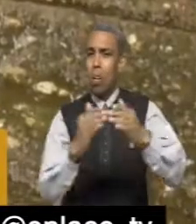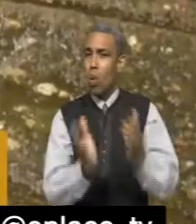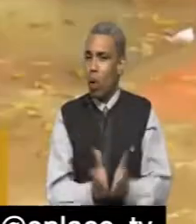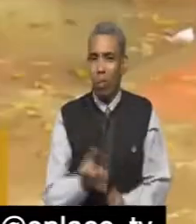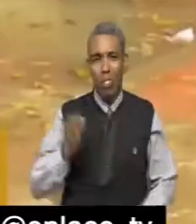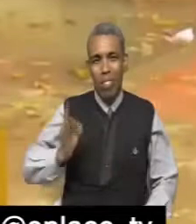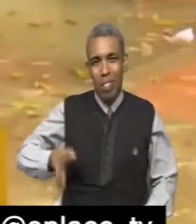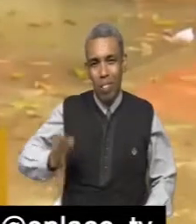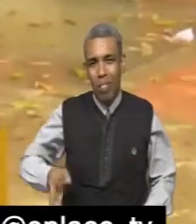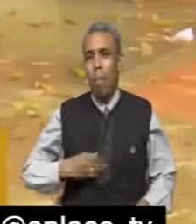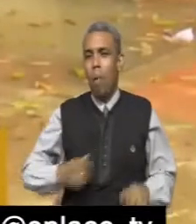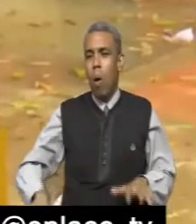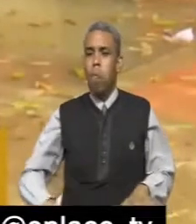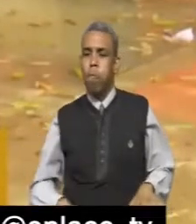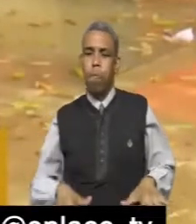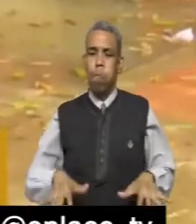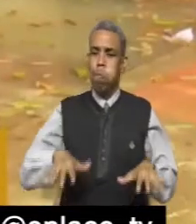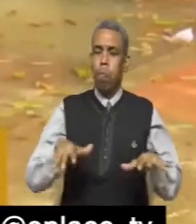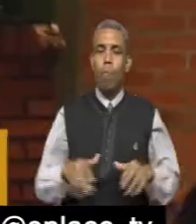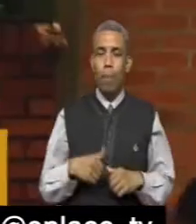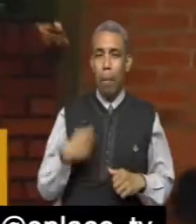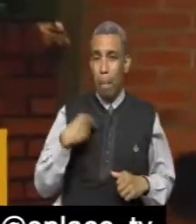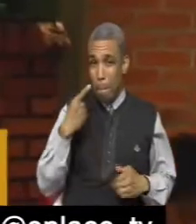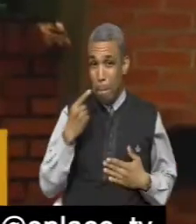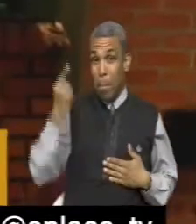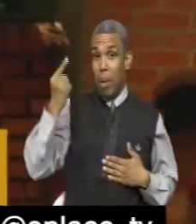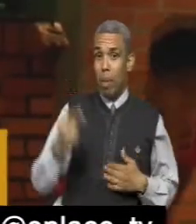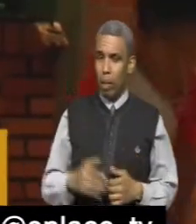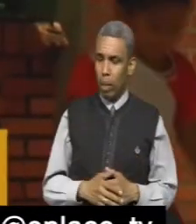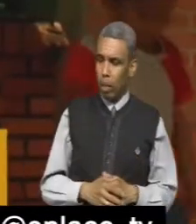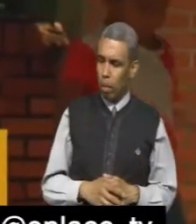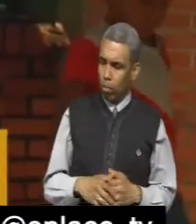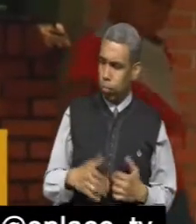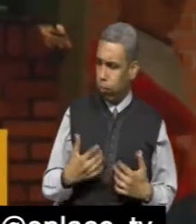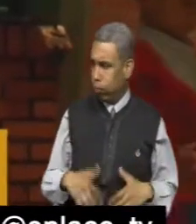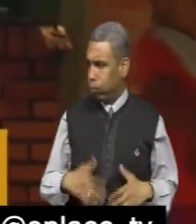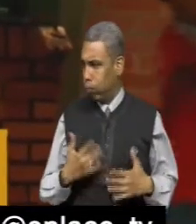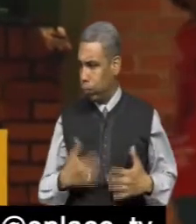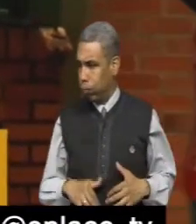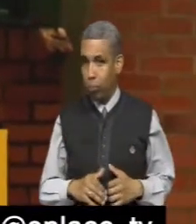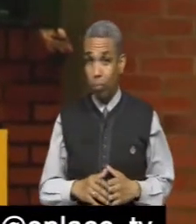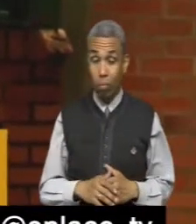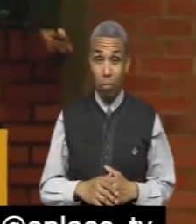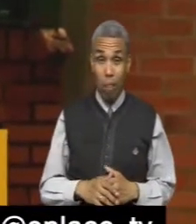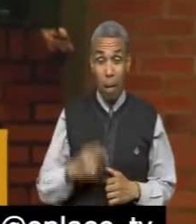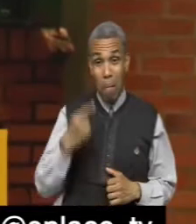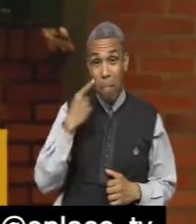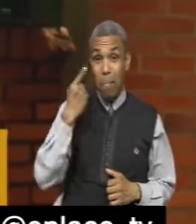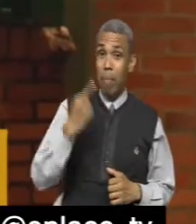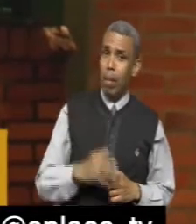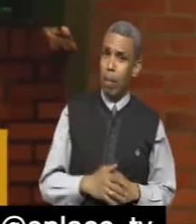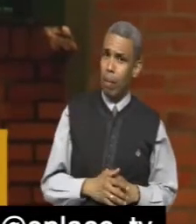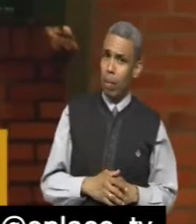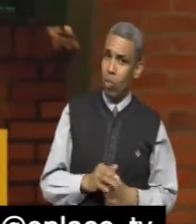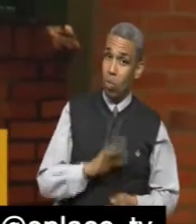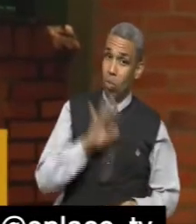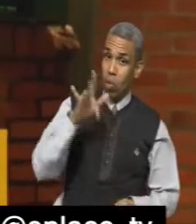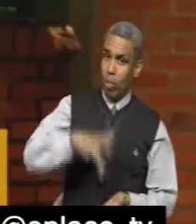yo creo pues que hasta ahora es primera vez que me pertenezco acá a esta institución y por eso